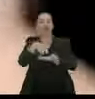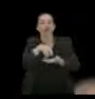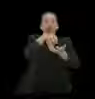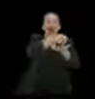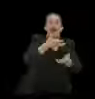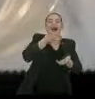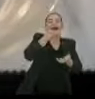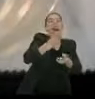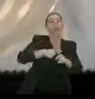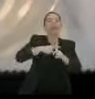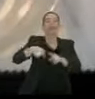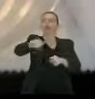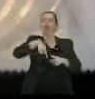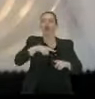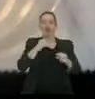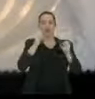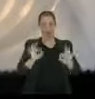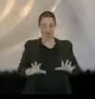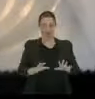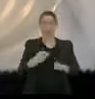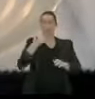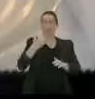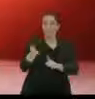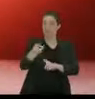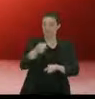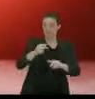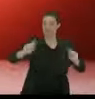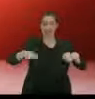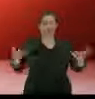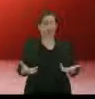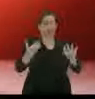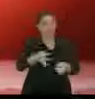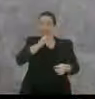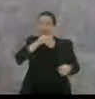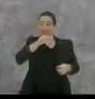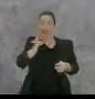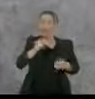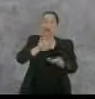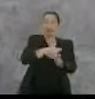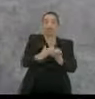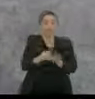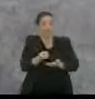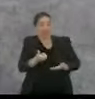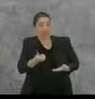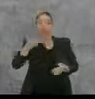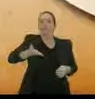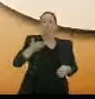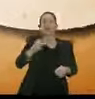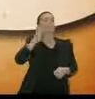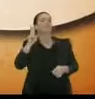lo ideal es recalentar solo la cantidad que vayáis a comer y asegurarse que alcance la temperatura adecuada en todo el